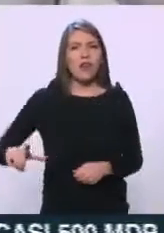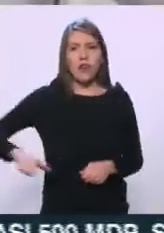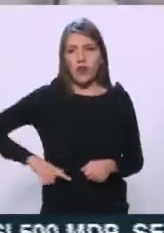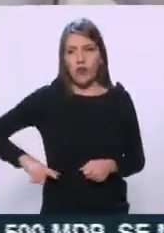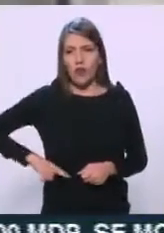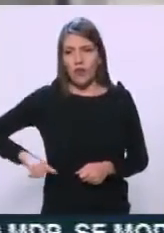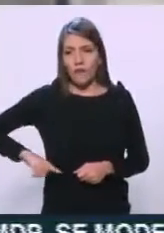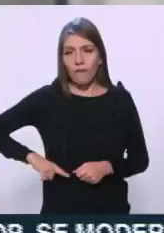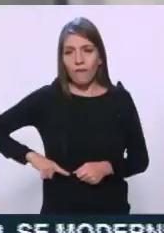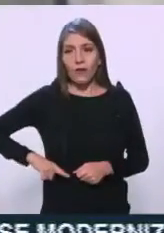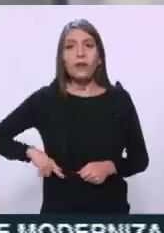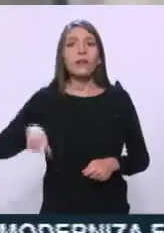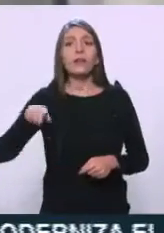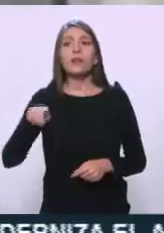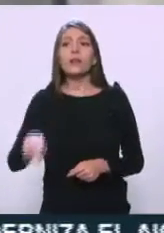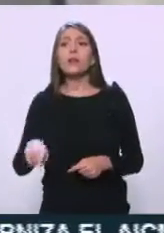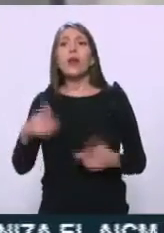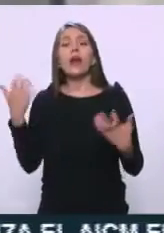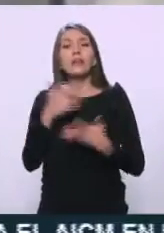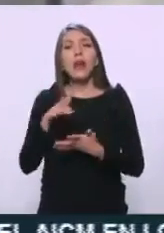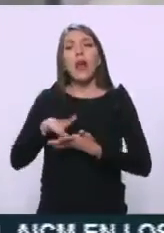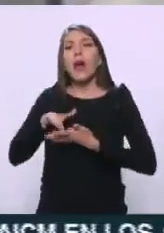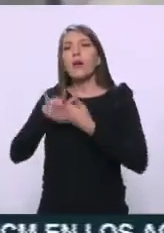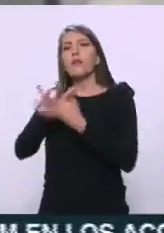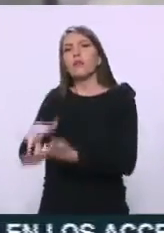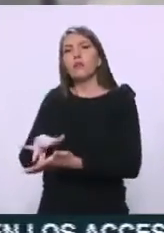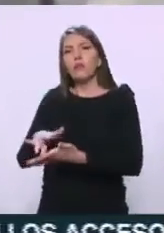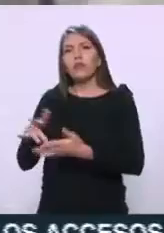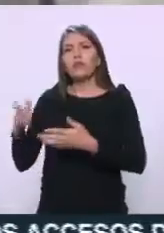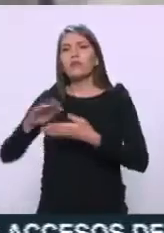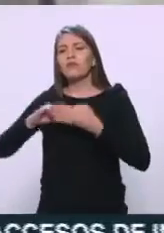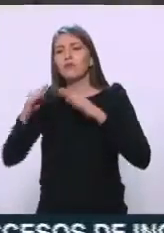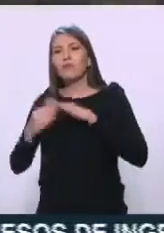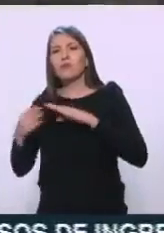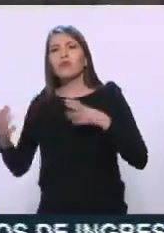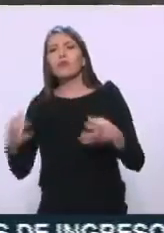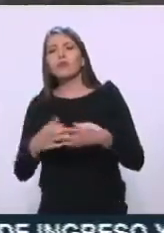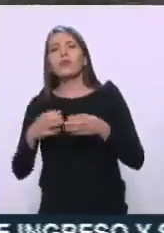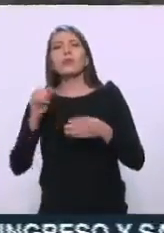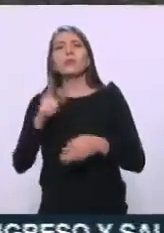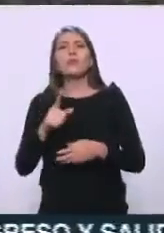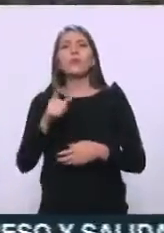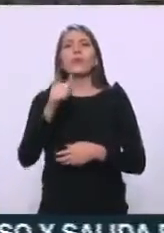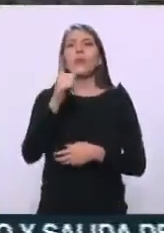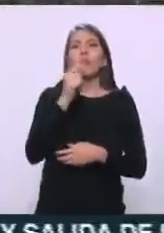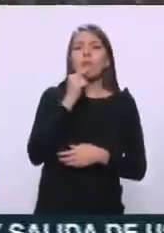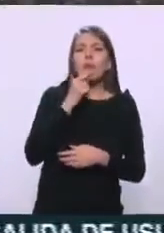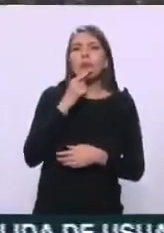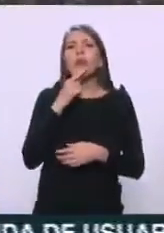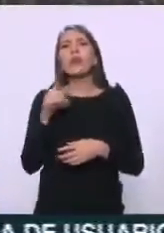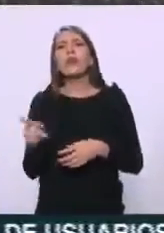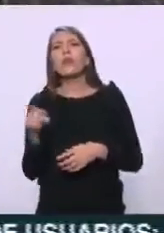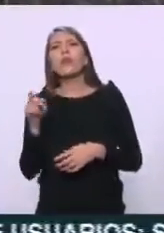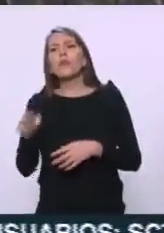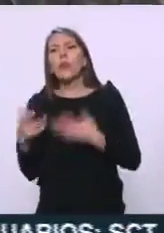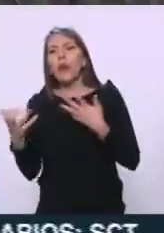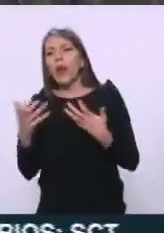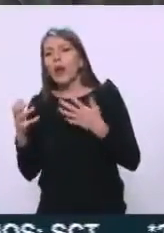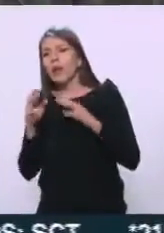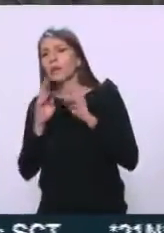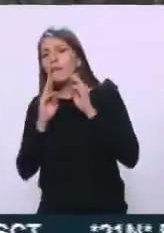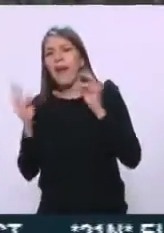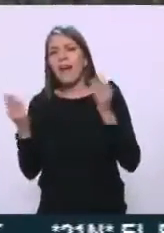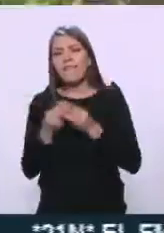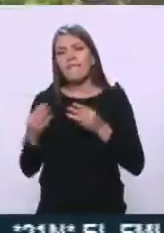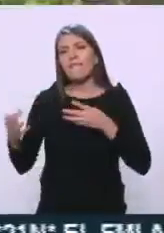crimen de Estado perpetrado con el apoyo y la complicidad de corporaciones policíacas cooptadas por el crimen organizado